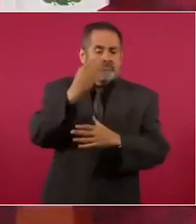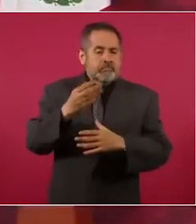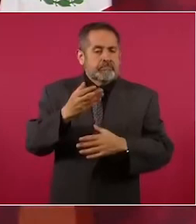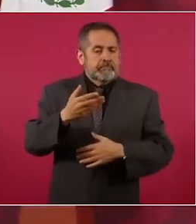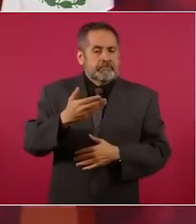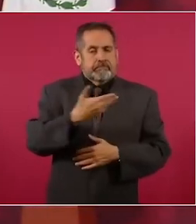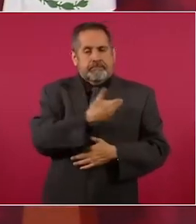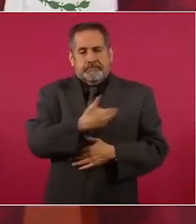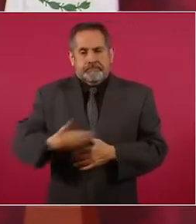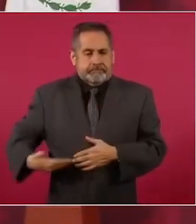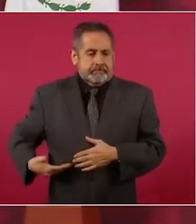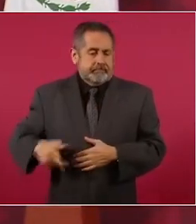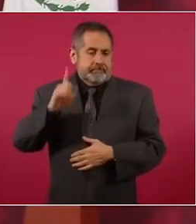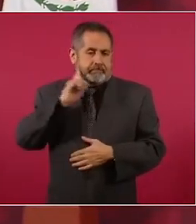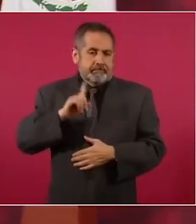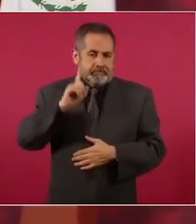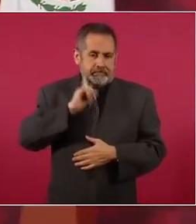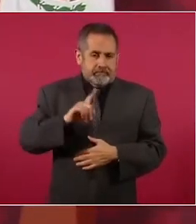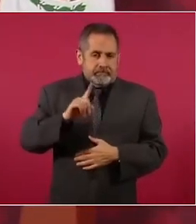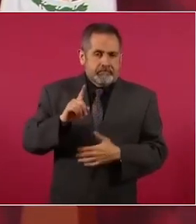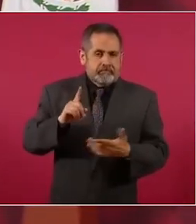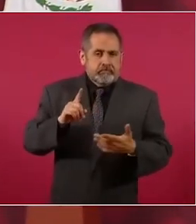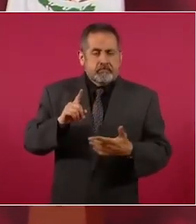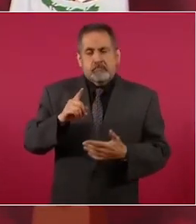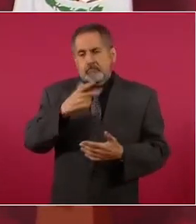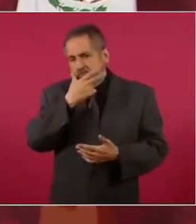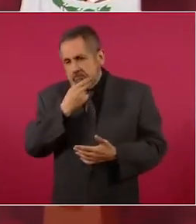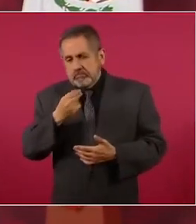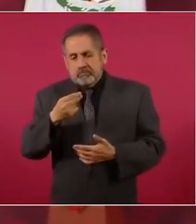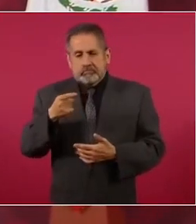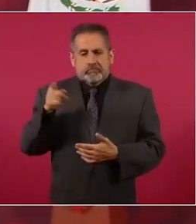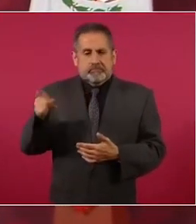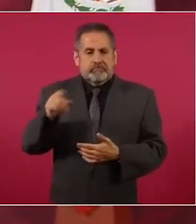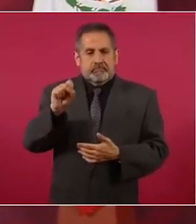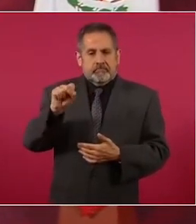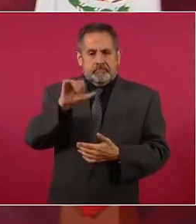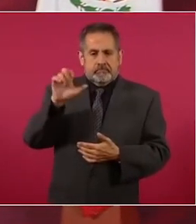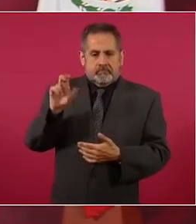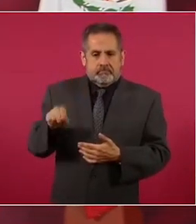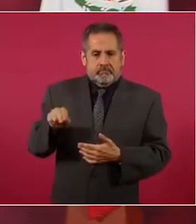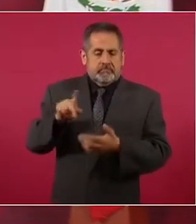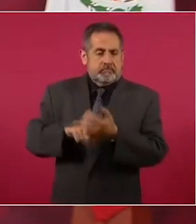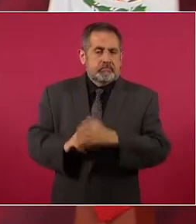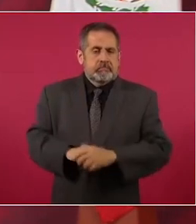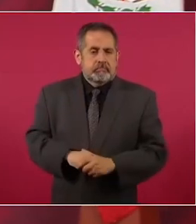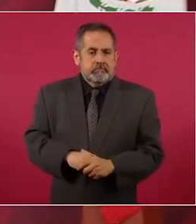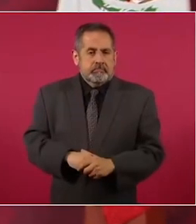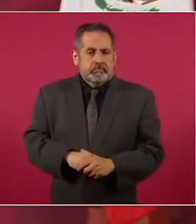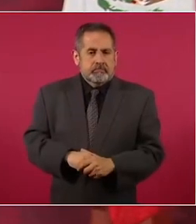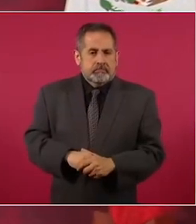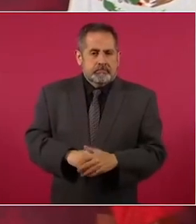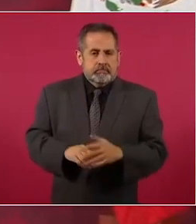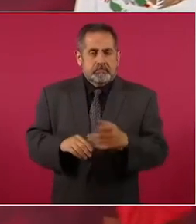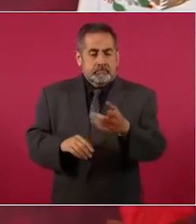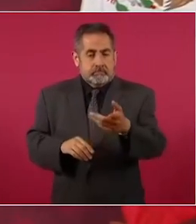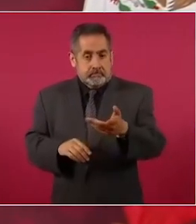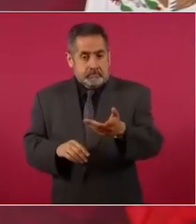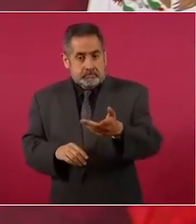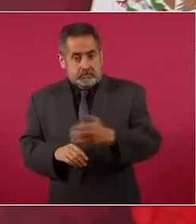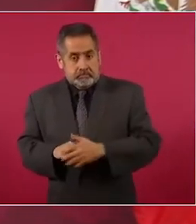la nueva presidenta o el nuevo presidente. ¿Existe ese perfil después,